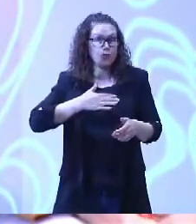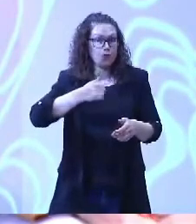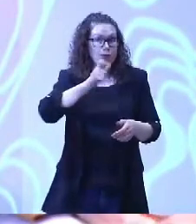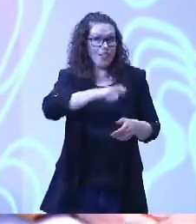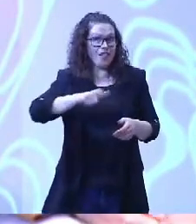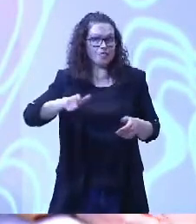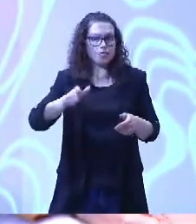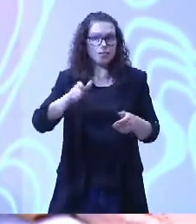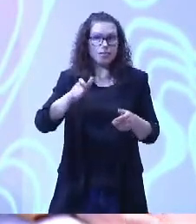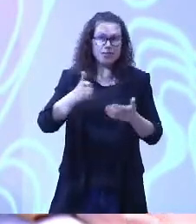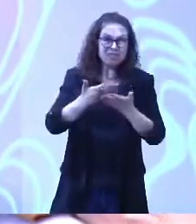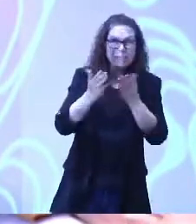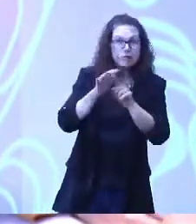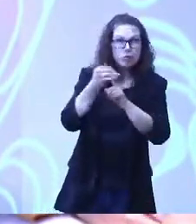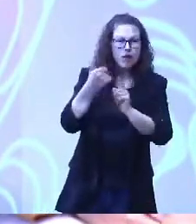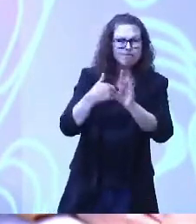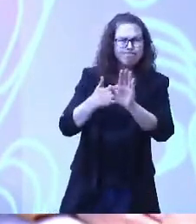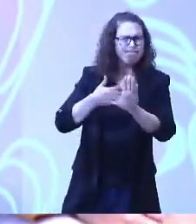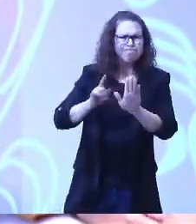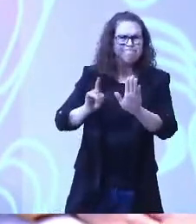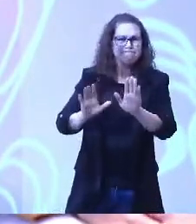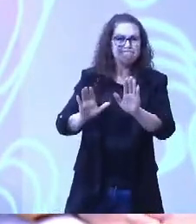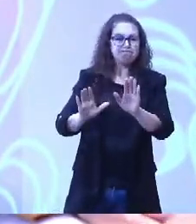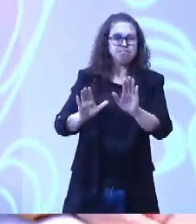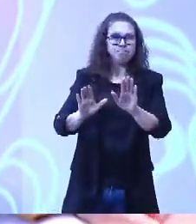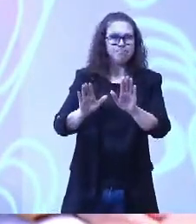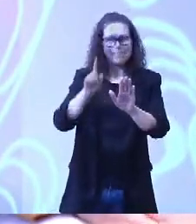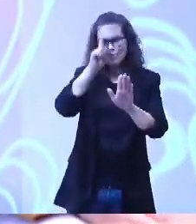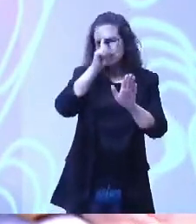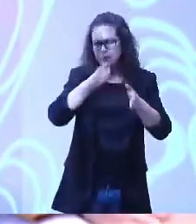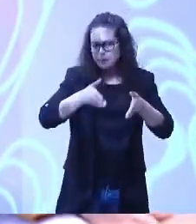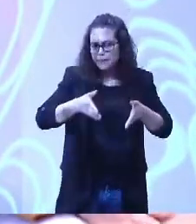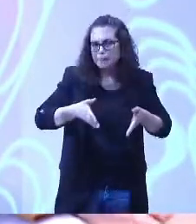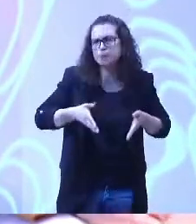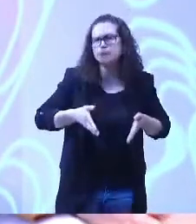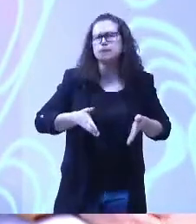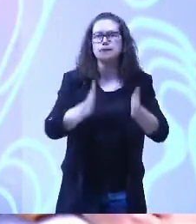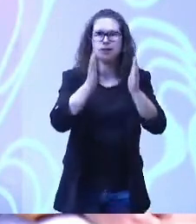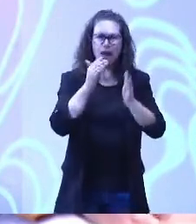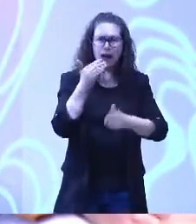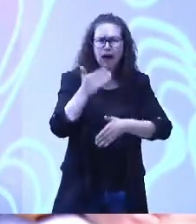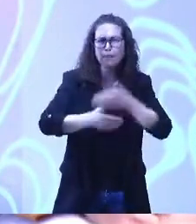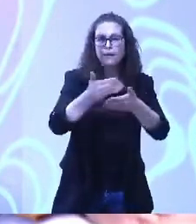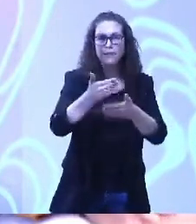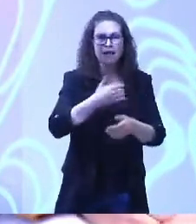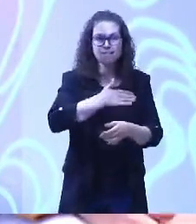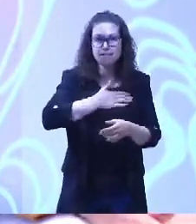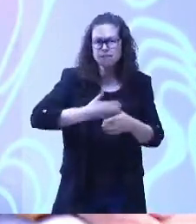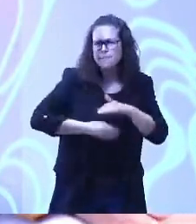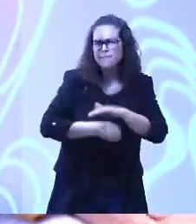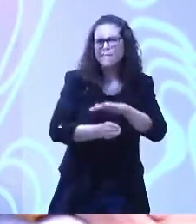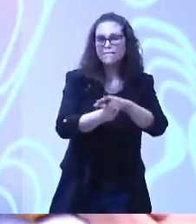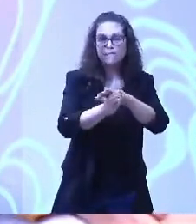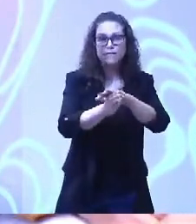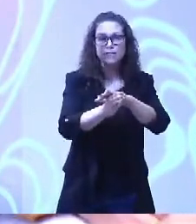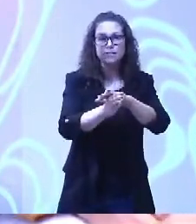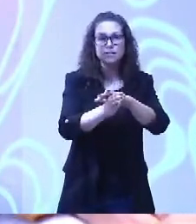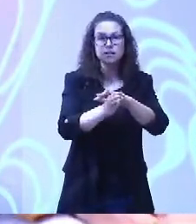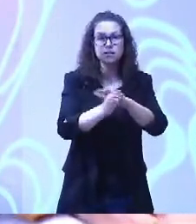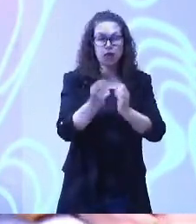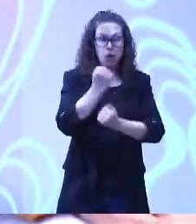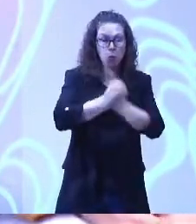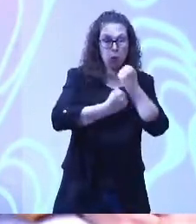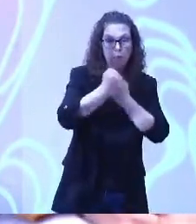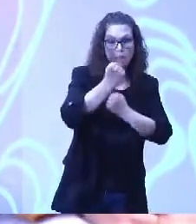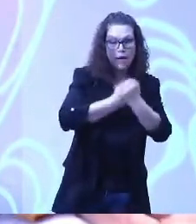quiere eso, que quiere continuar en esta senda de avance que nosotros hemos emprendido y que además está dando sus frutos desde el punto de vista económico